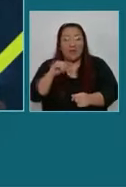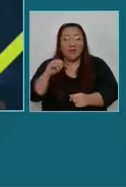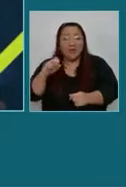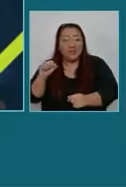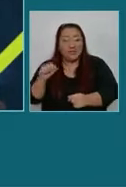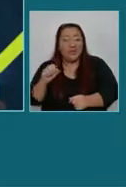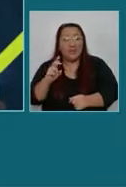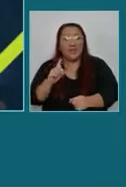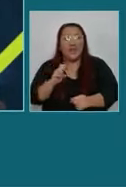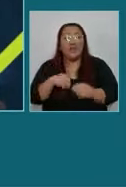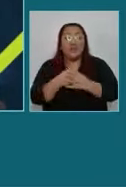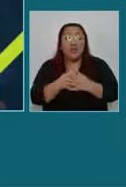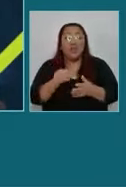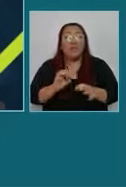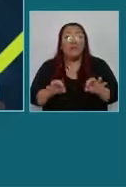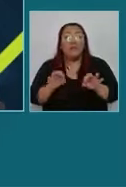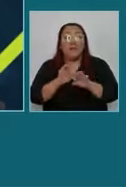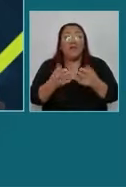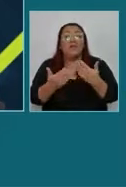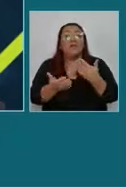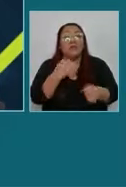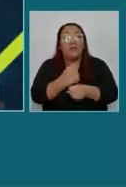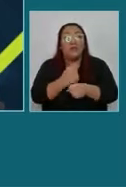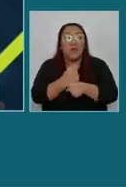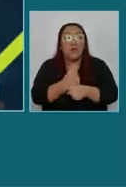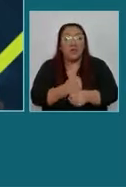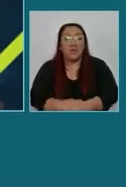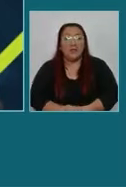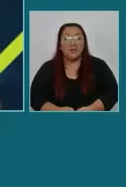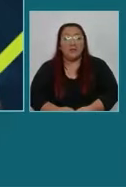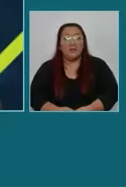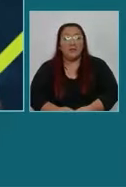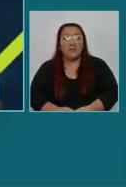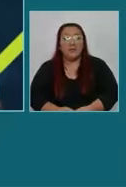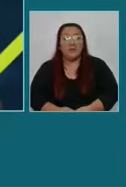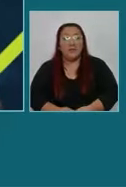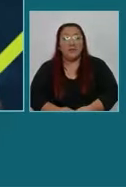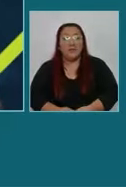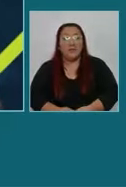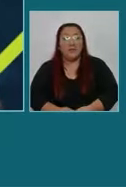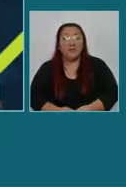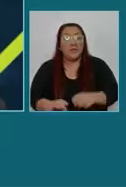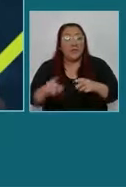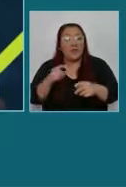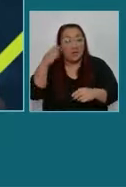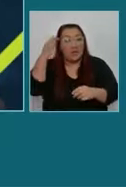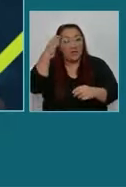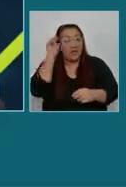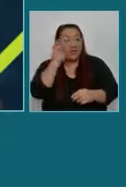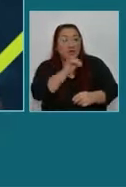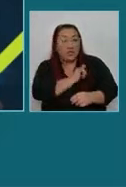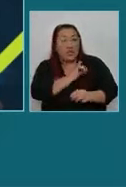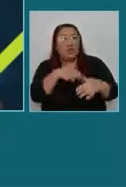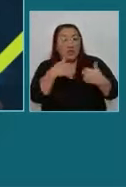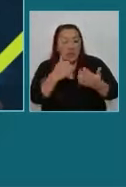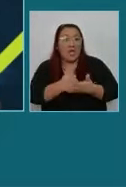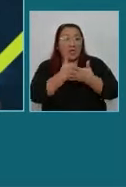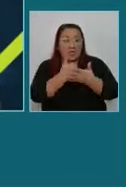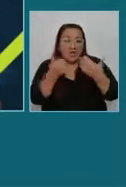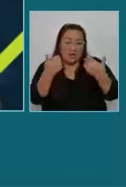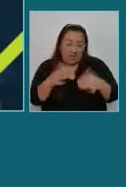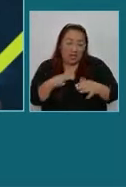para organizar el proceso de I+D, para articular eficientemente el proceso de I+D y para formular una política institucional con la cual podamos ayudar ya